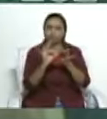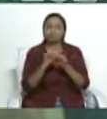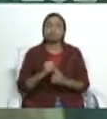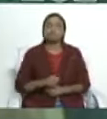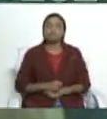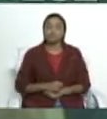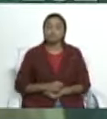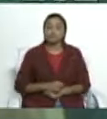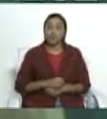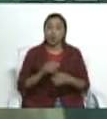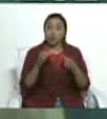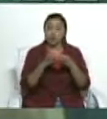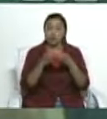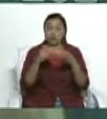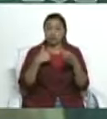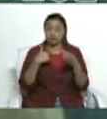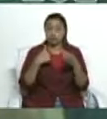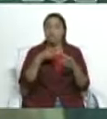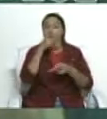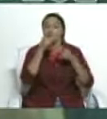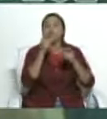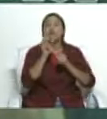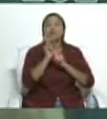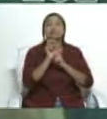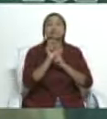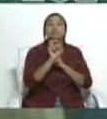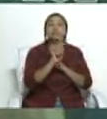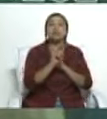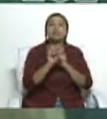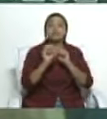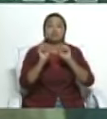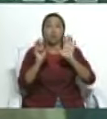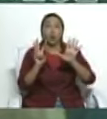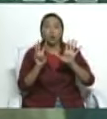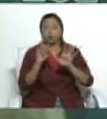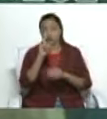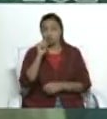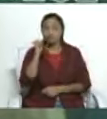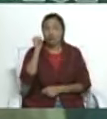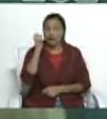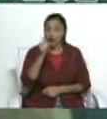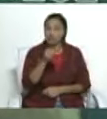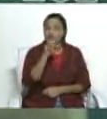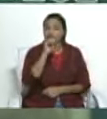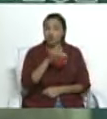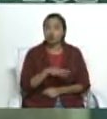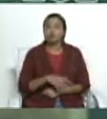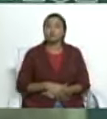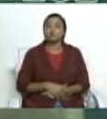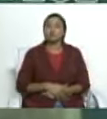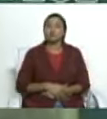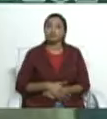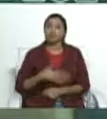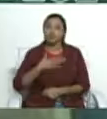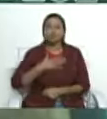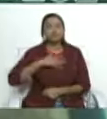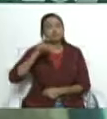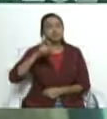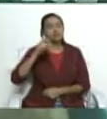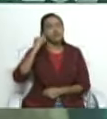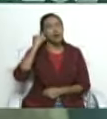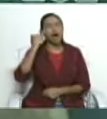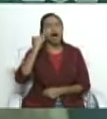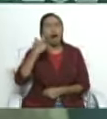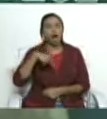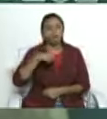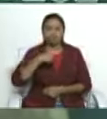78 años de historia ha tenido la oportunidad de gobernar nuestra Venezuela y gobernar para todos los